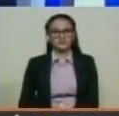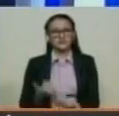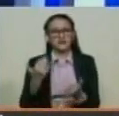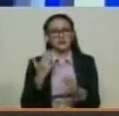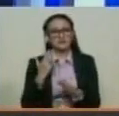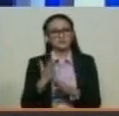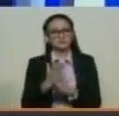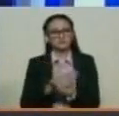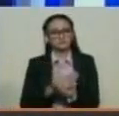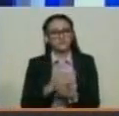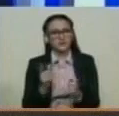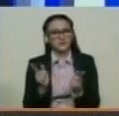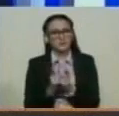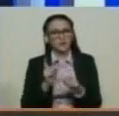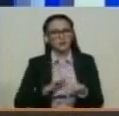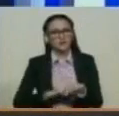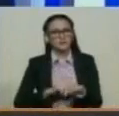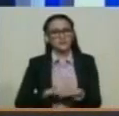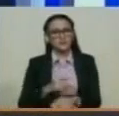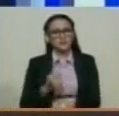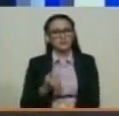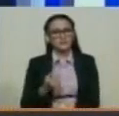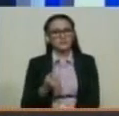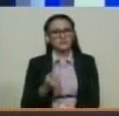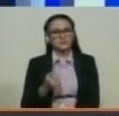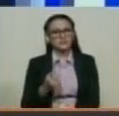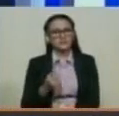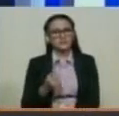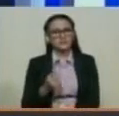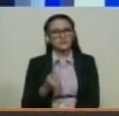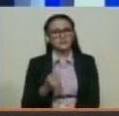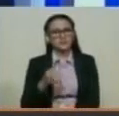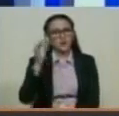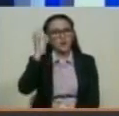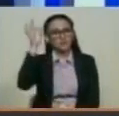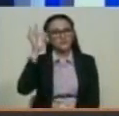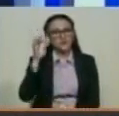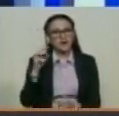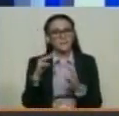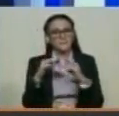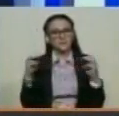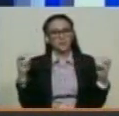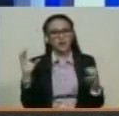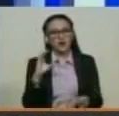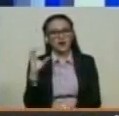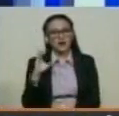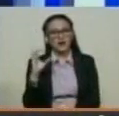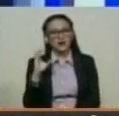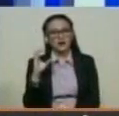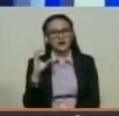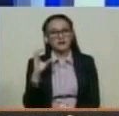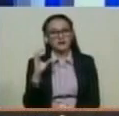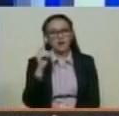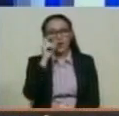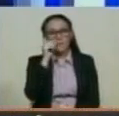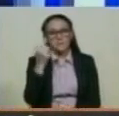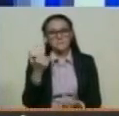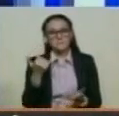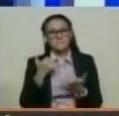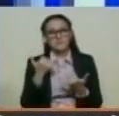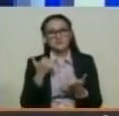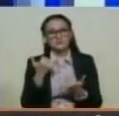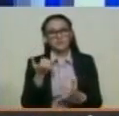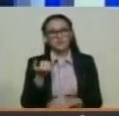minutos del suicidio del concejal del área metropolitana de Caracas, Fernando Alberto